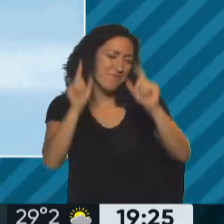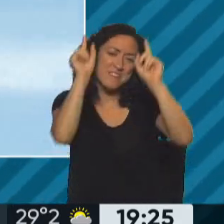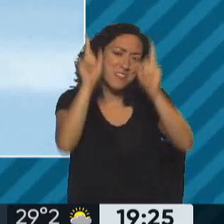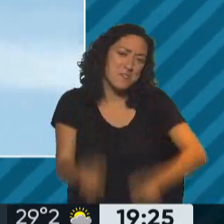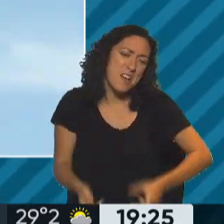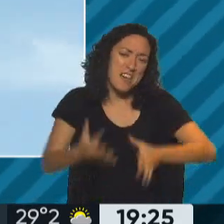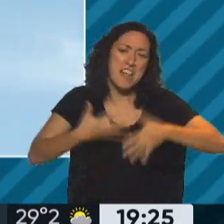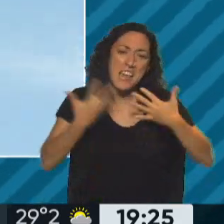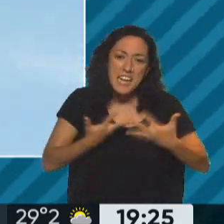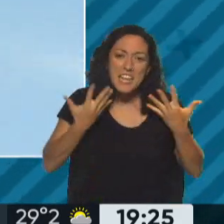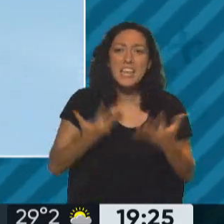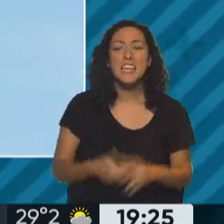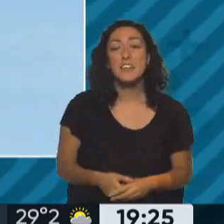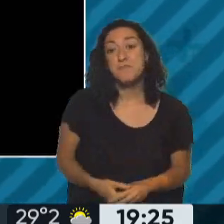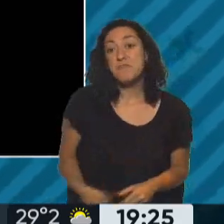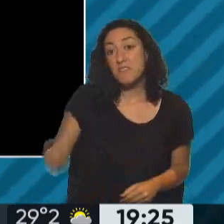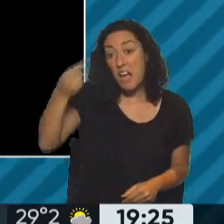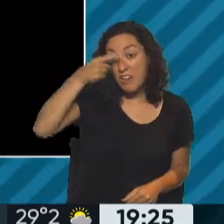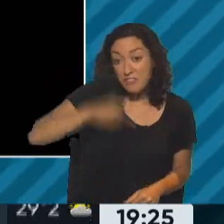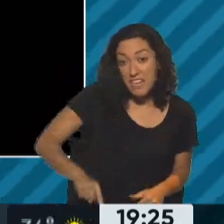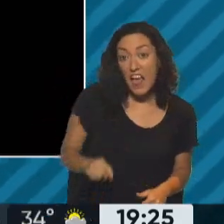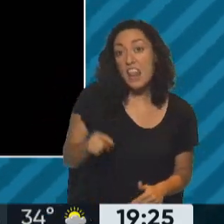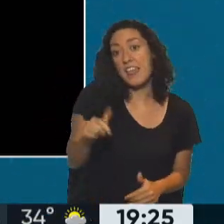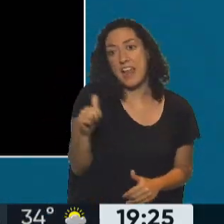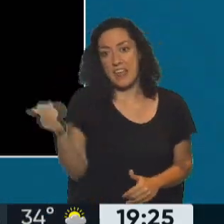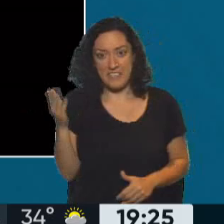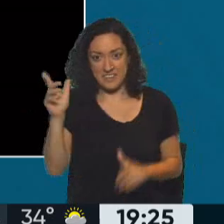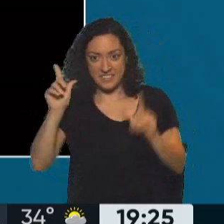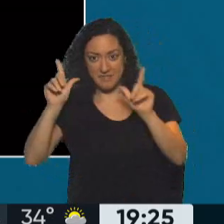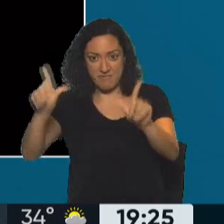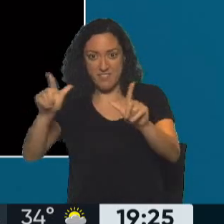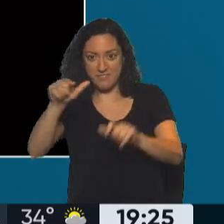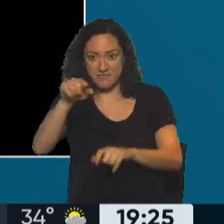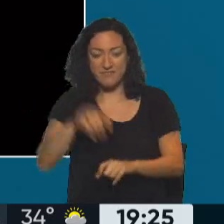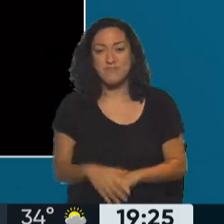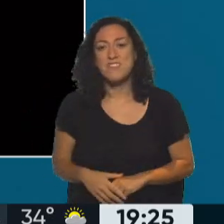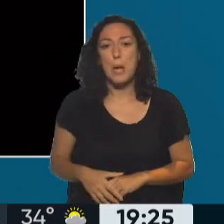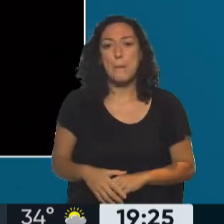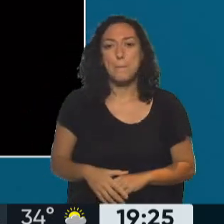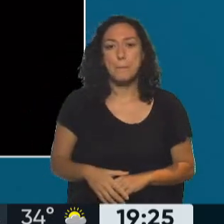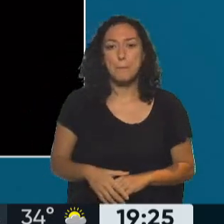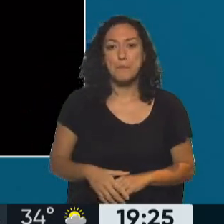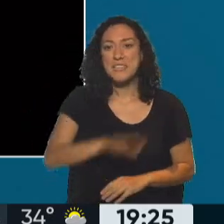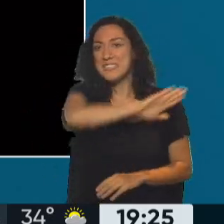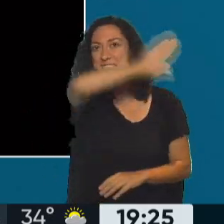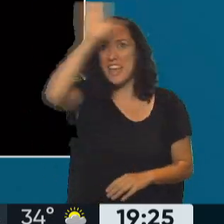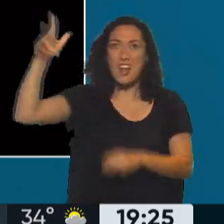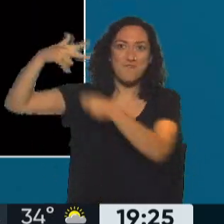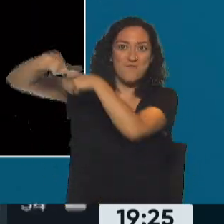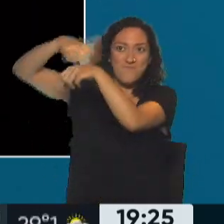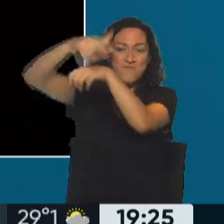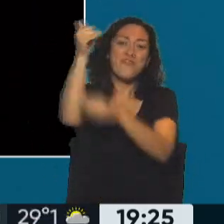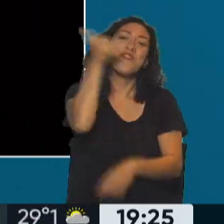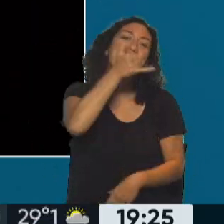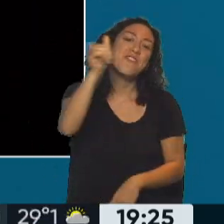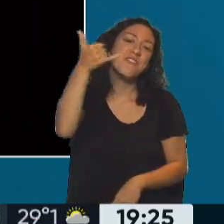la alegría. Y finalmente a la derecha. Mirá, desde el cielo, además